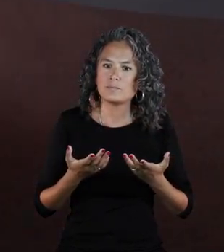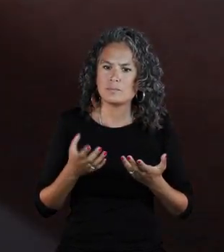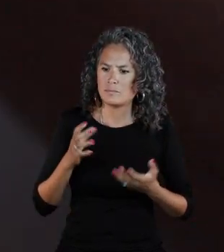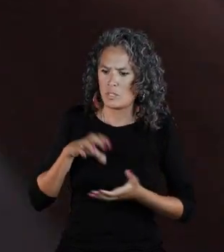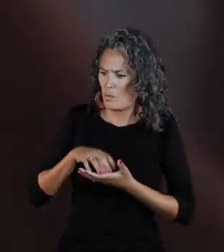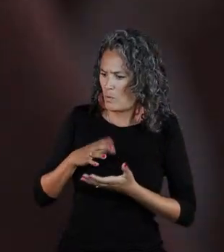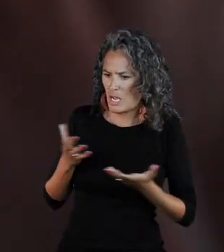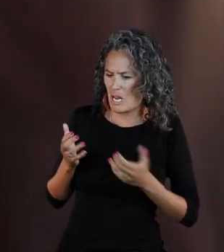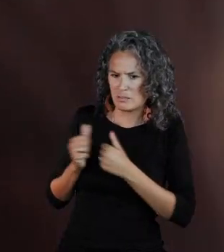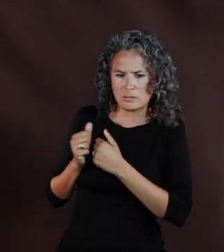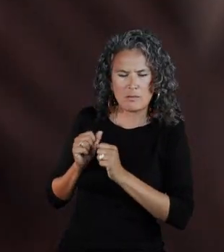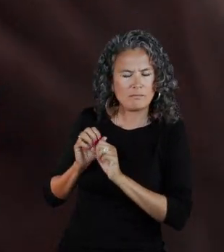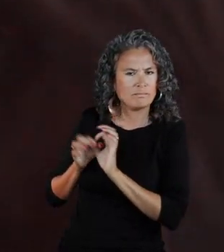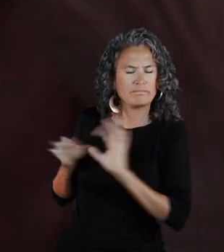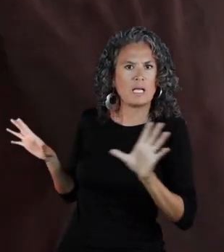de ese lugar.